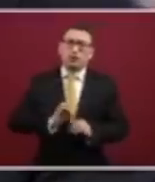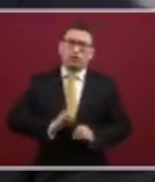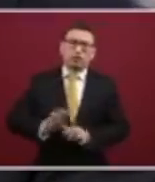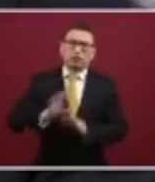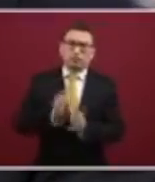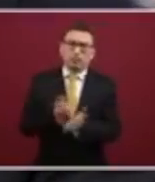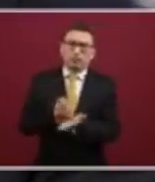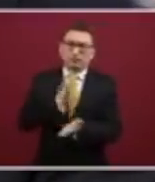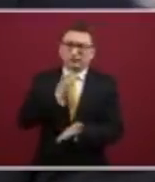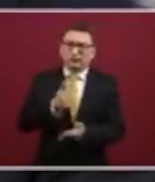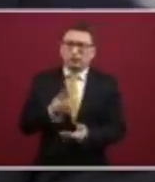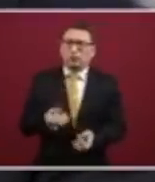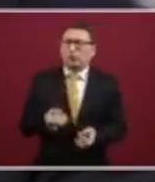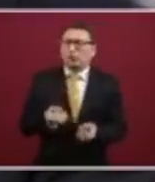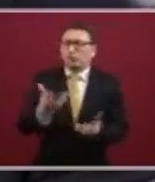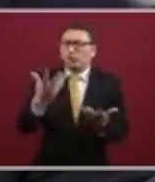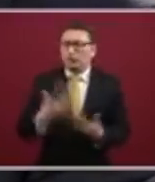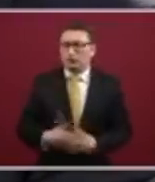¿Cuánto se condonó